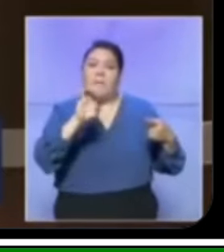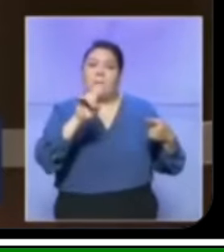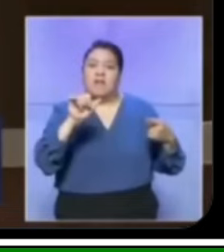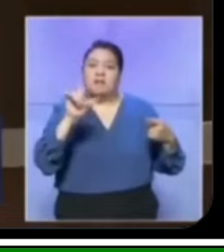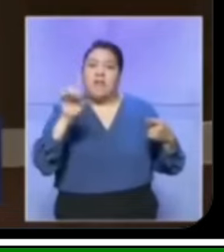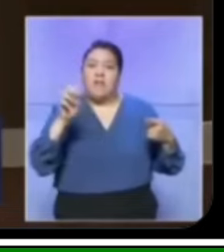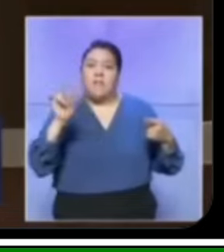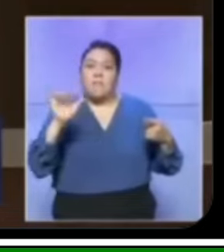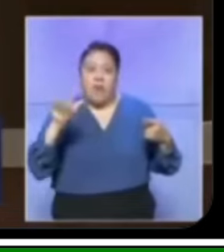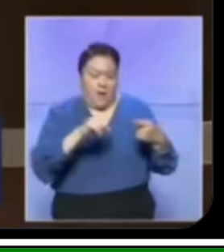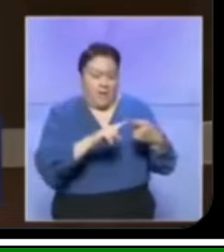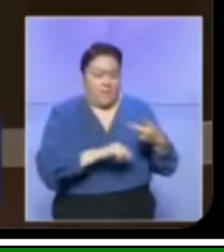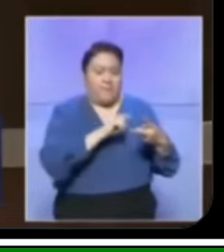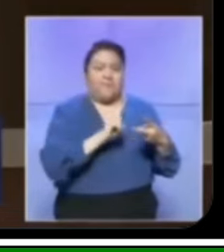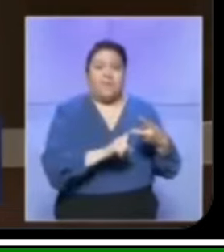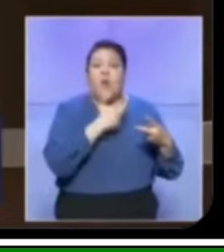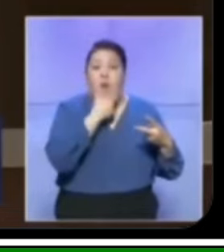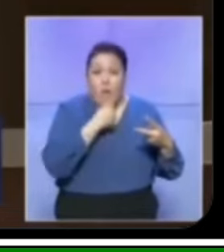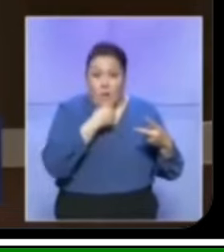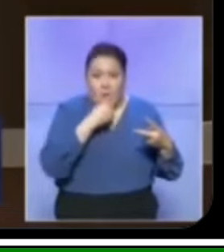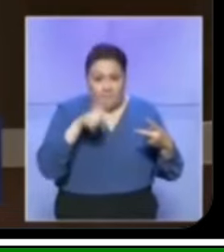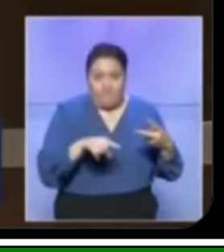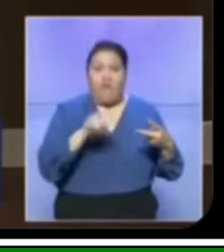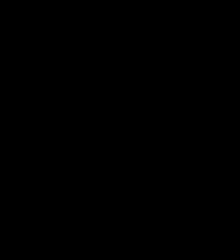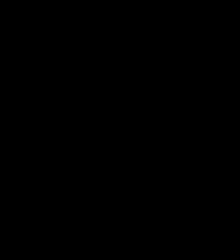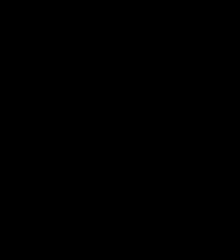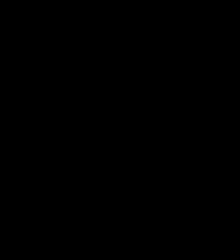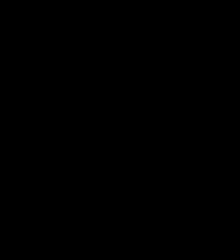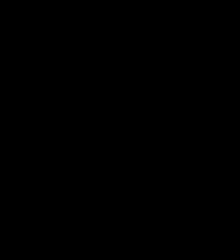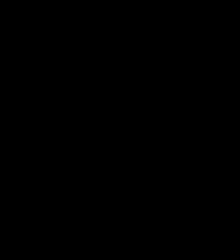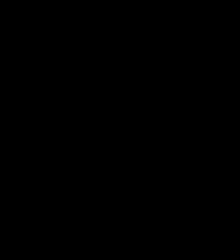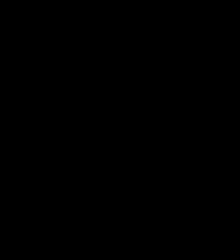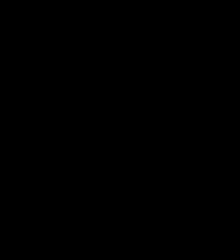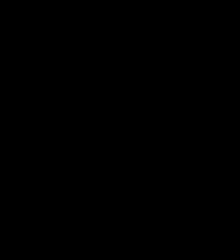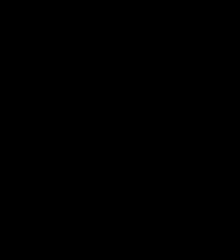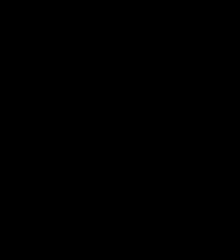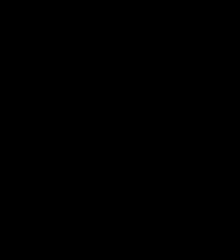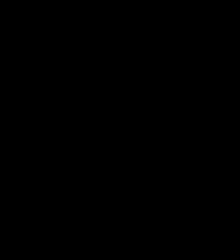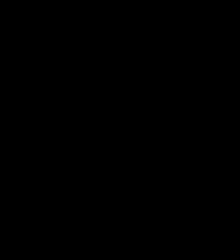en el que se impugna a Ricardo Anaya.